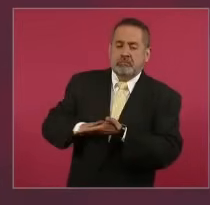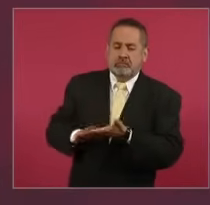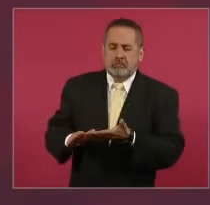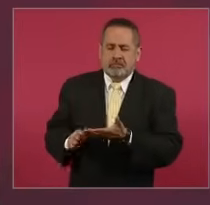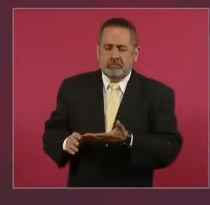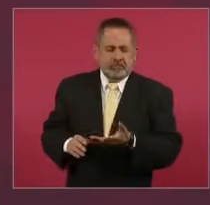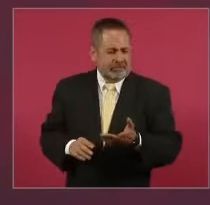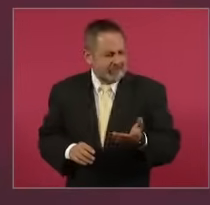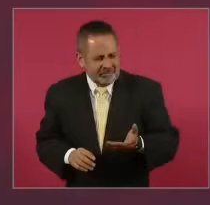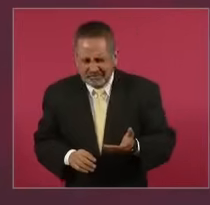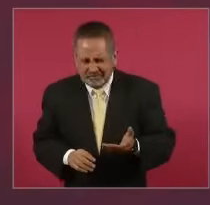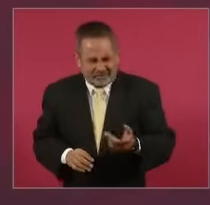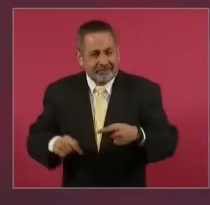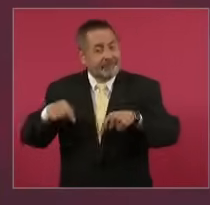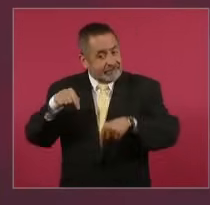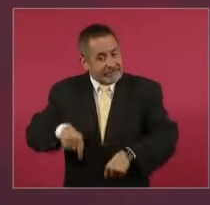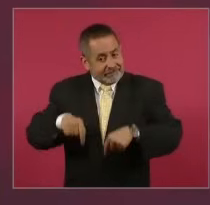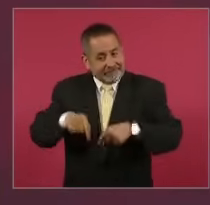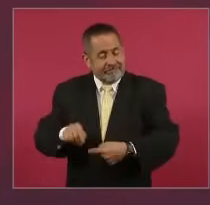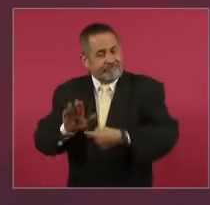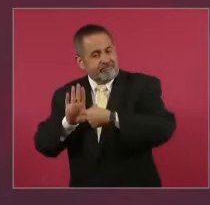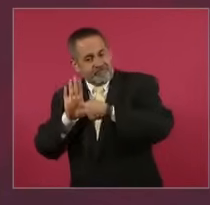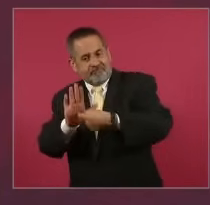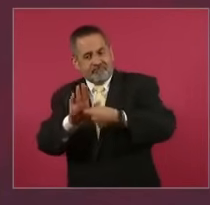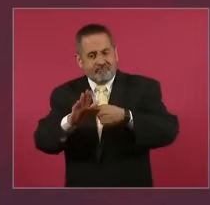cuando aquí se informó